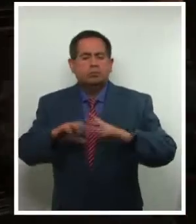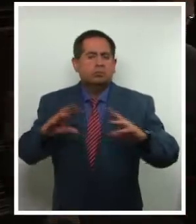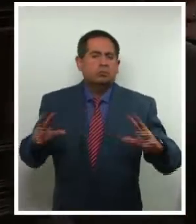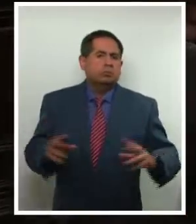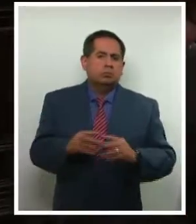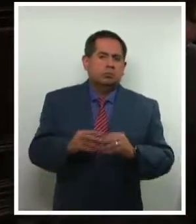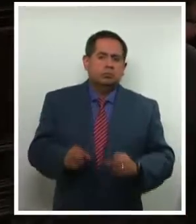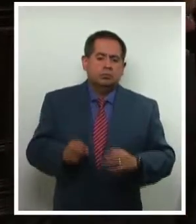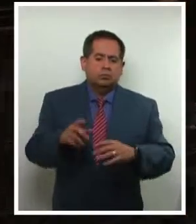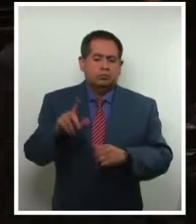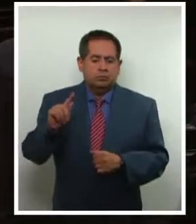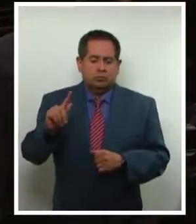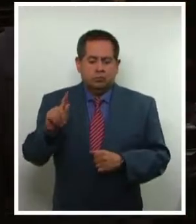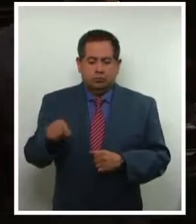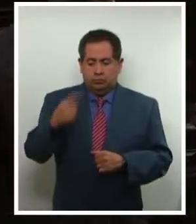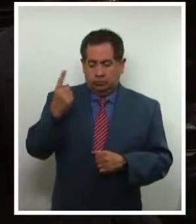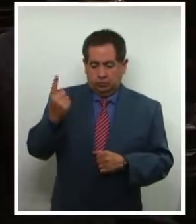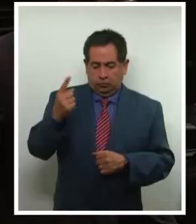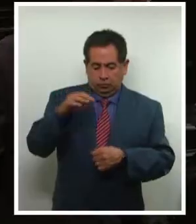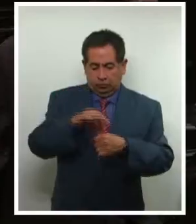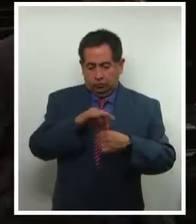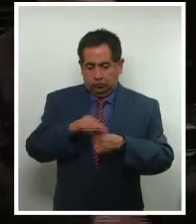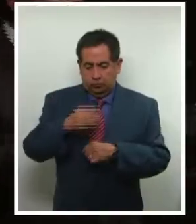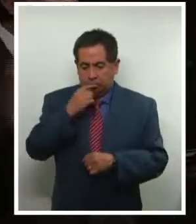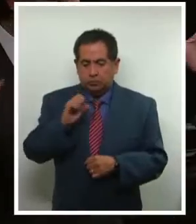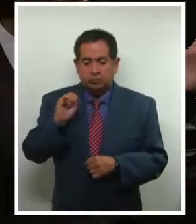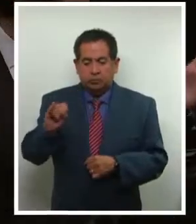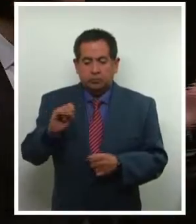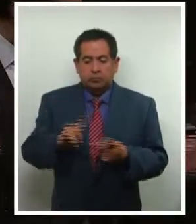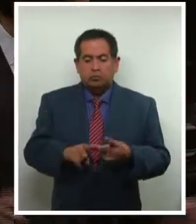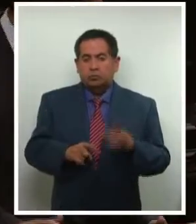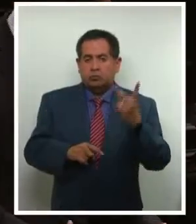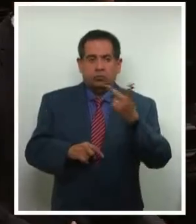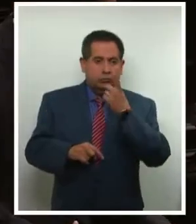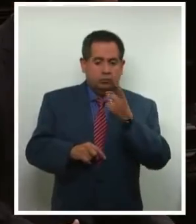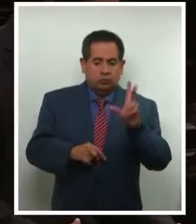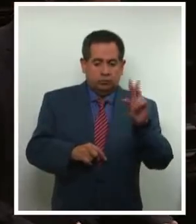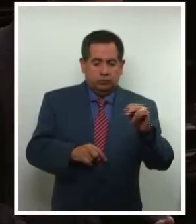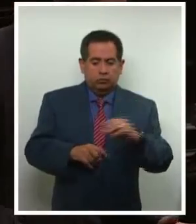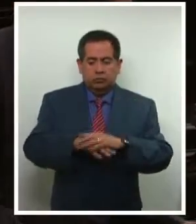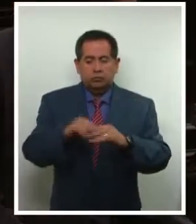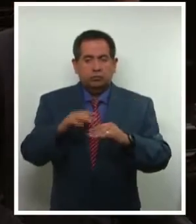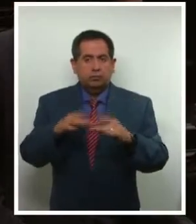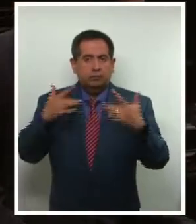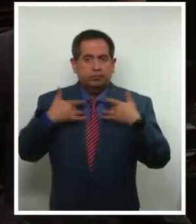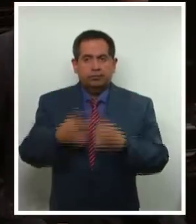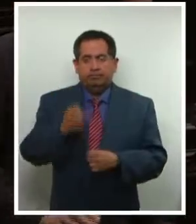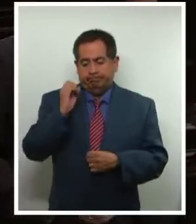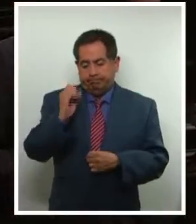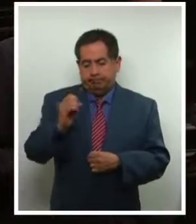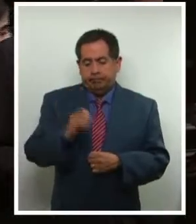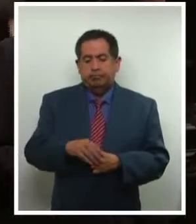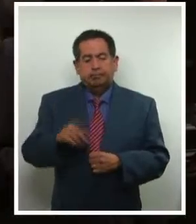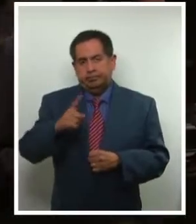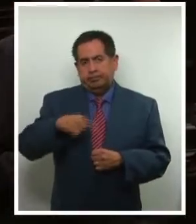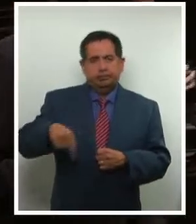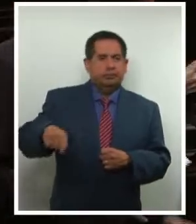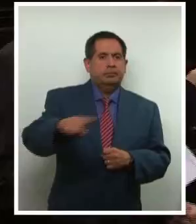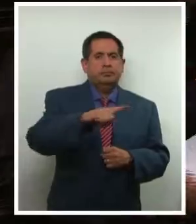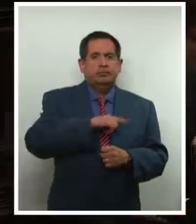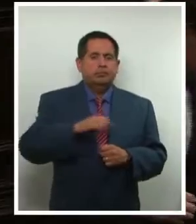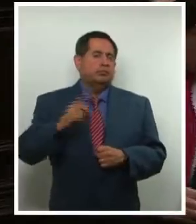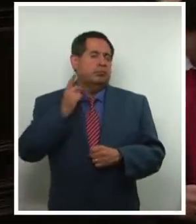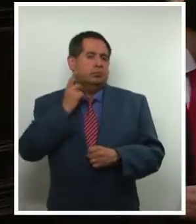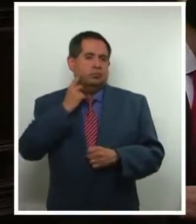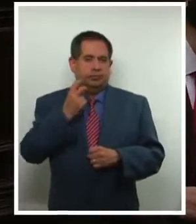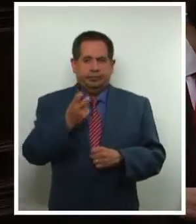total de 71 votos a favor, 2 votos en contra y 0 abstenciones por parte de los